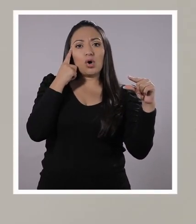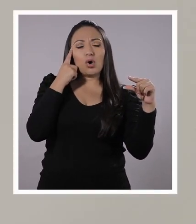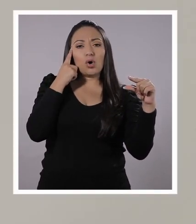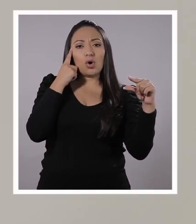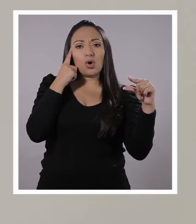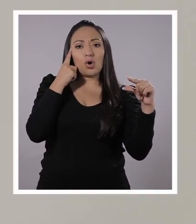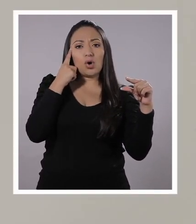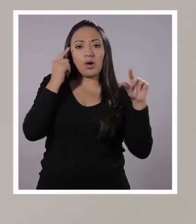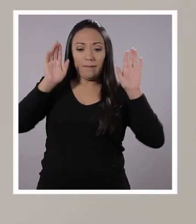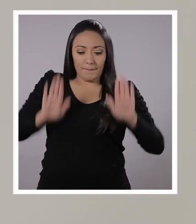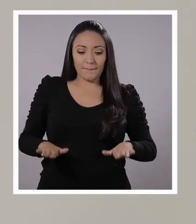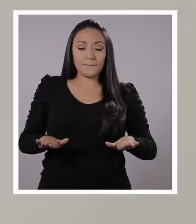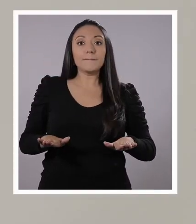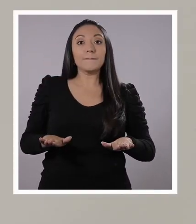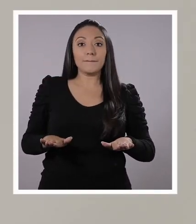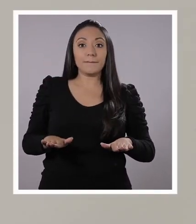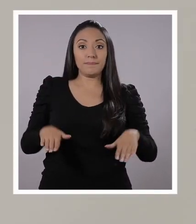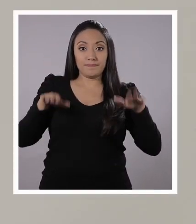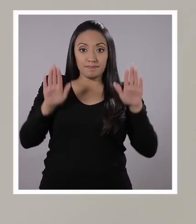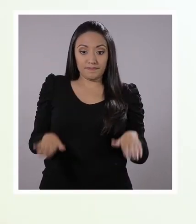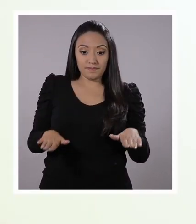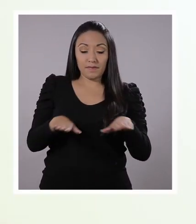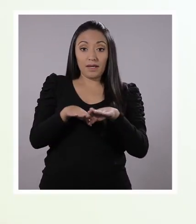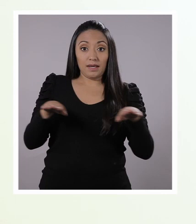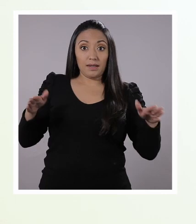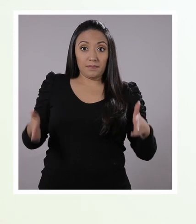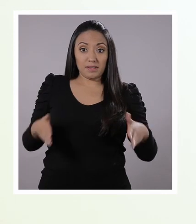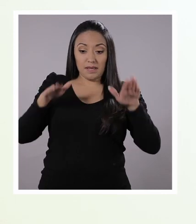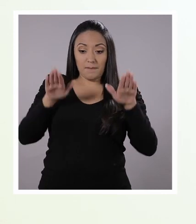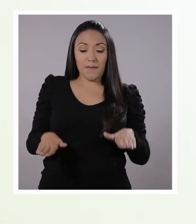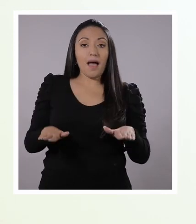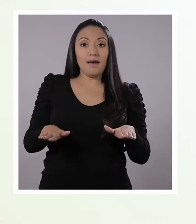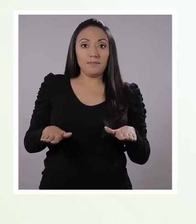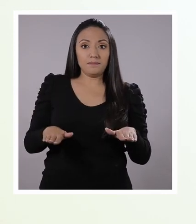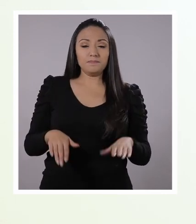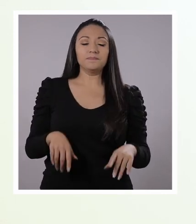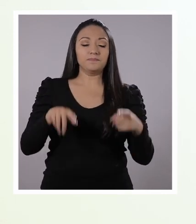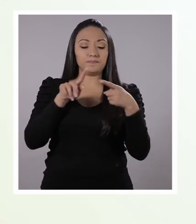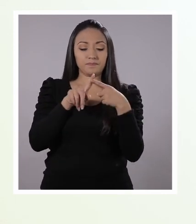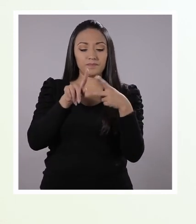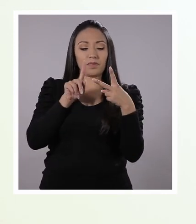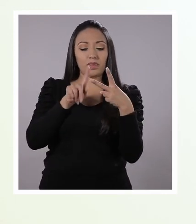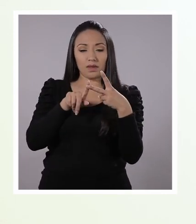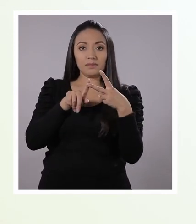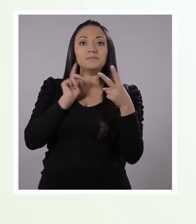podría sonar así, dando un golpe en la mesa con nuestras manos.